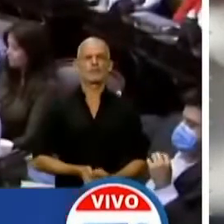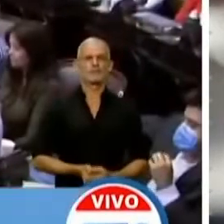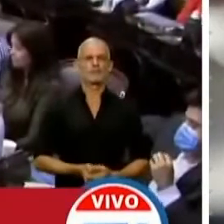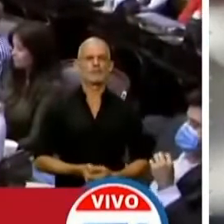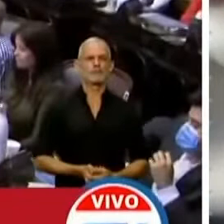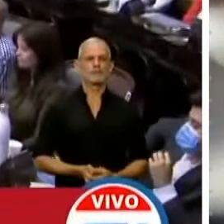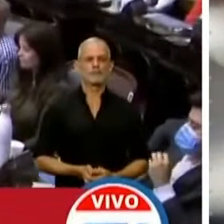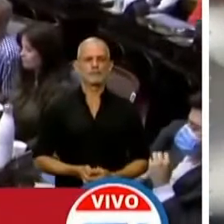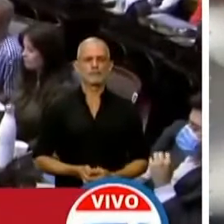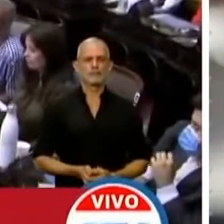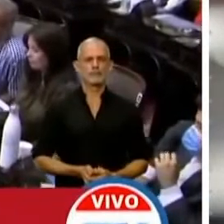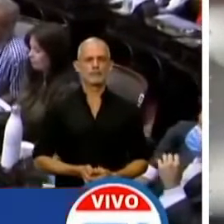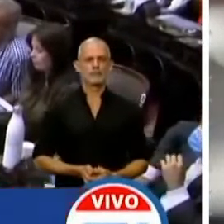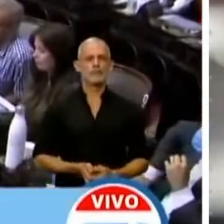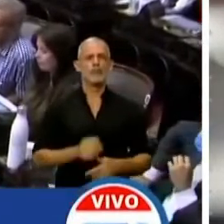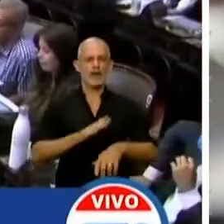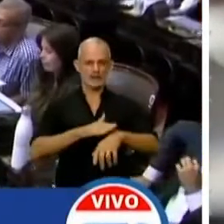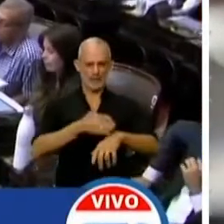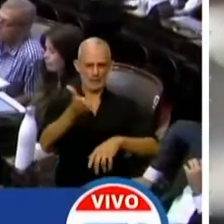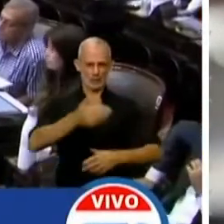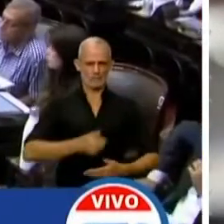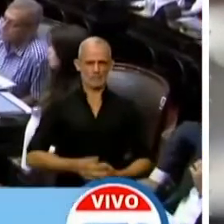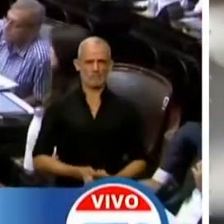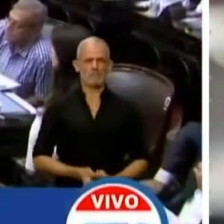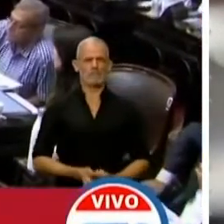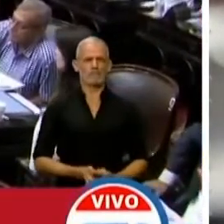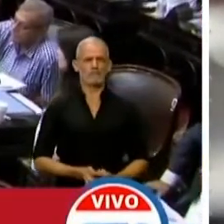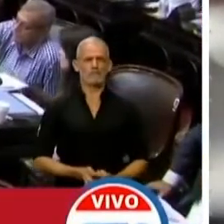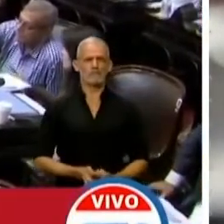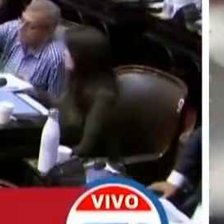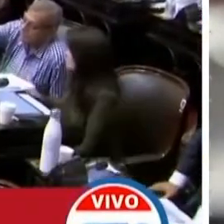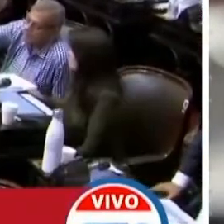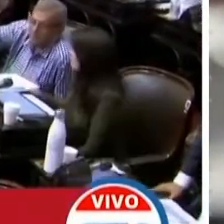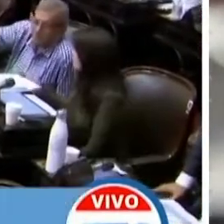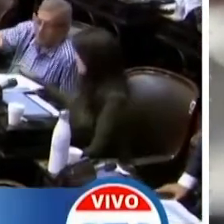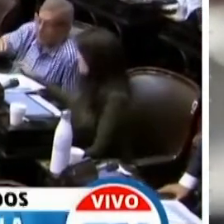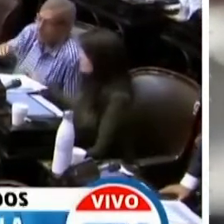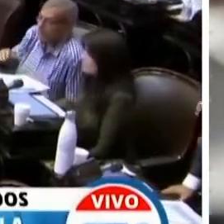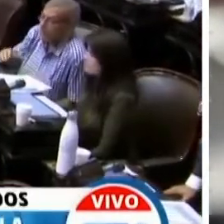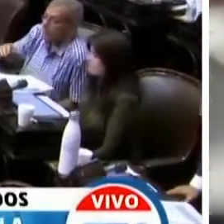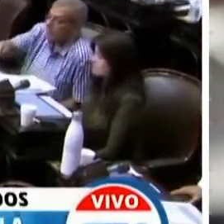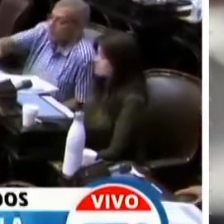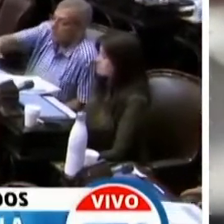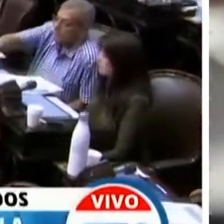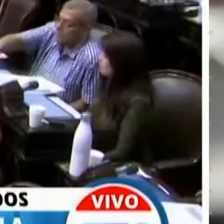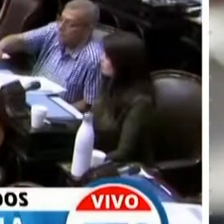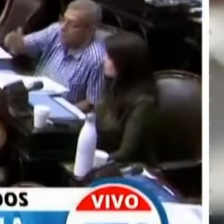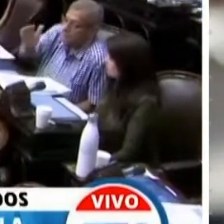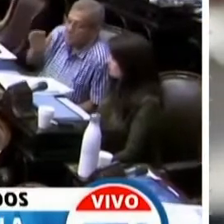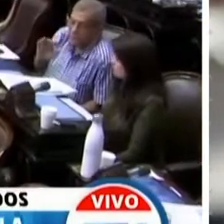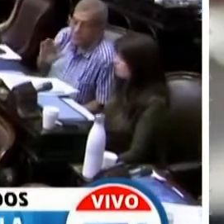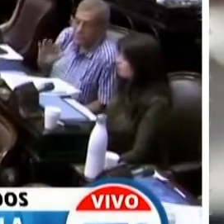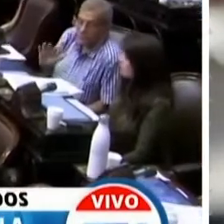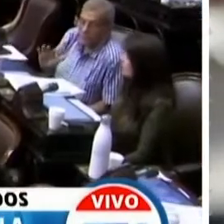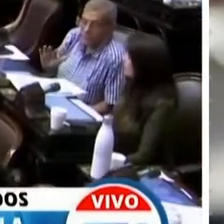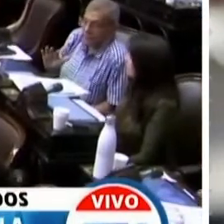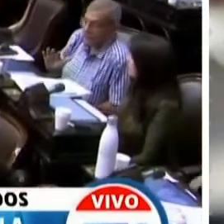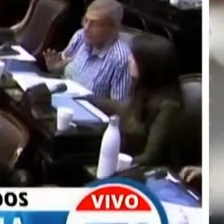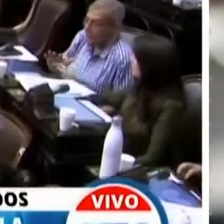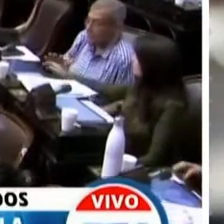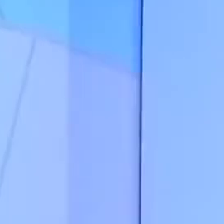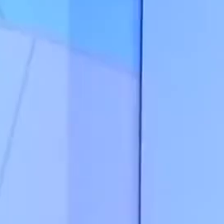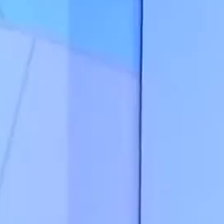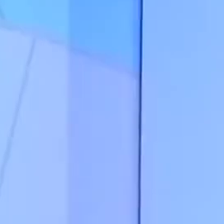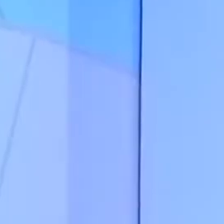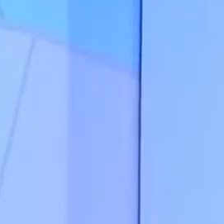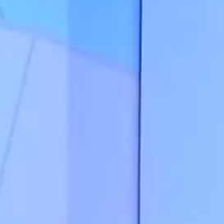bien. Carlos, como siempre, te agradecemos muchísimo, interesantísimo lo que decís y cómo lo decís también, como siempre, ¿eh? Te mandamos un abrazo enorme. Por favor, un placer como siempre. Abrazo